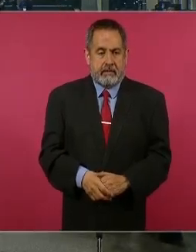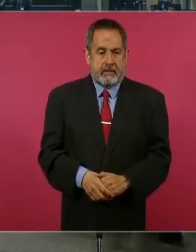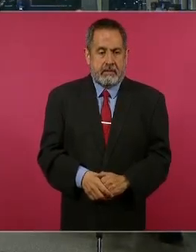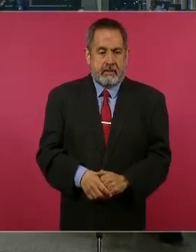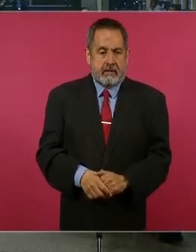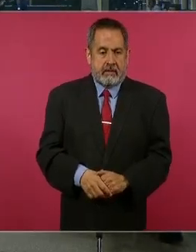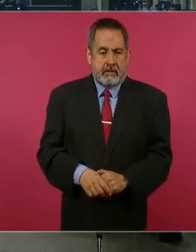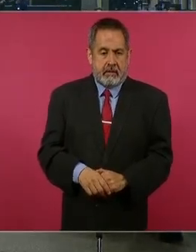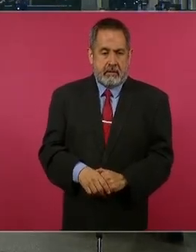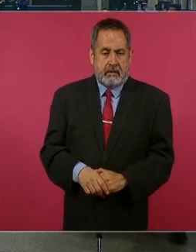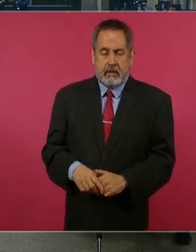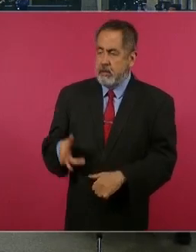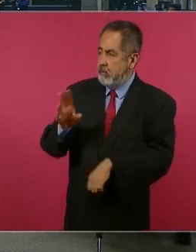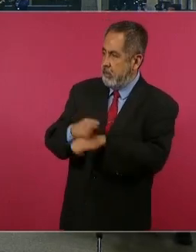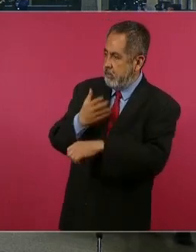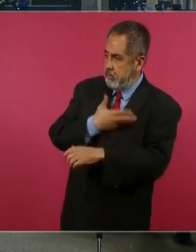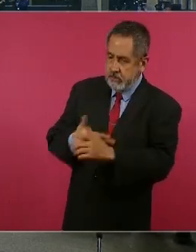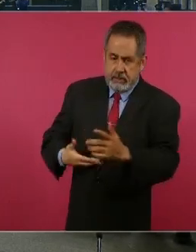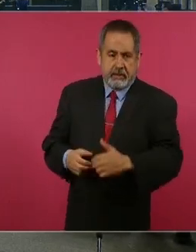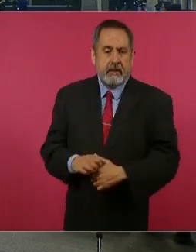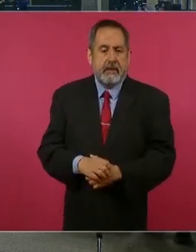Con su permiso, señor presidente.